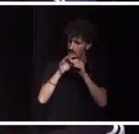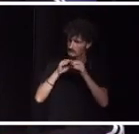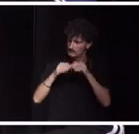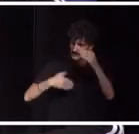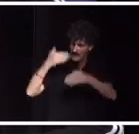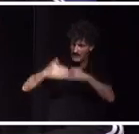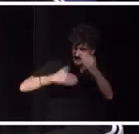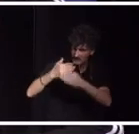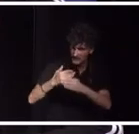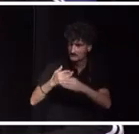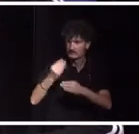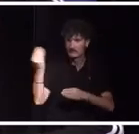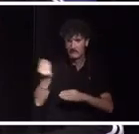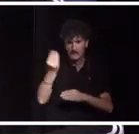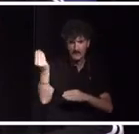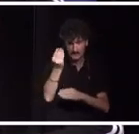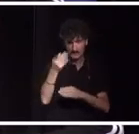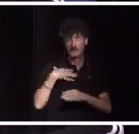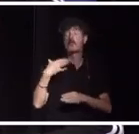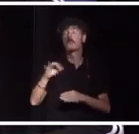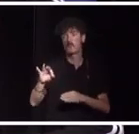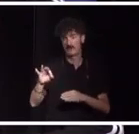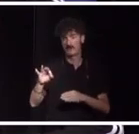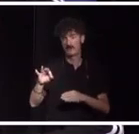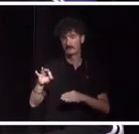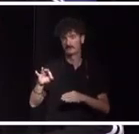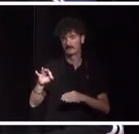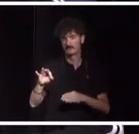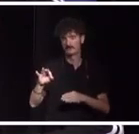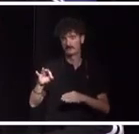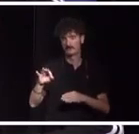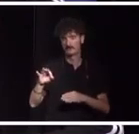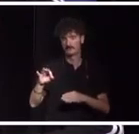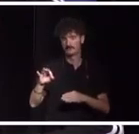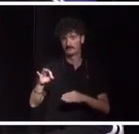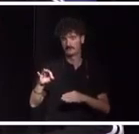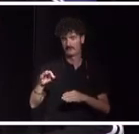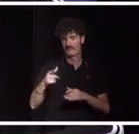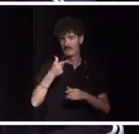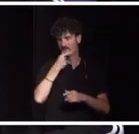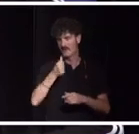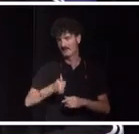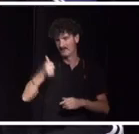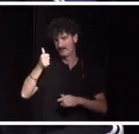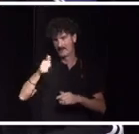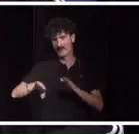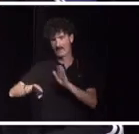adelante, puede ser que abra definitivamente la puerta a la derecha.